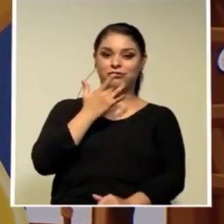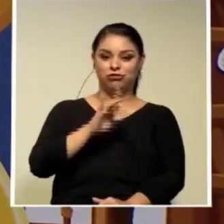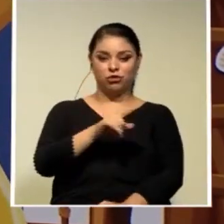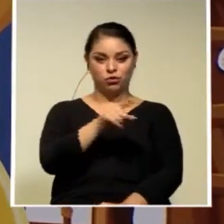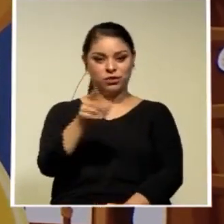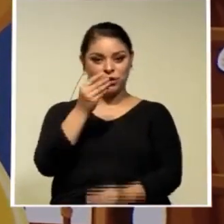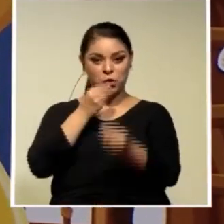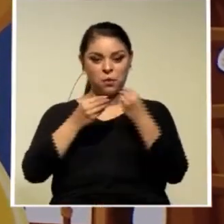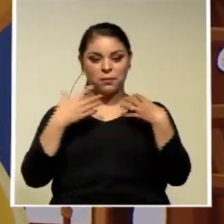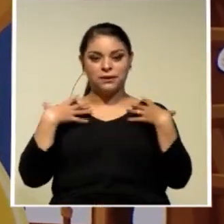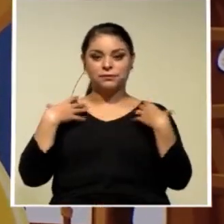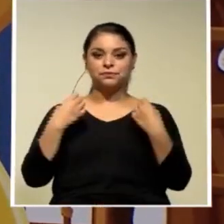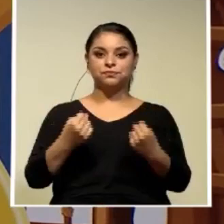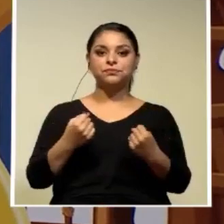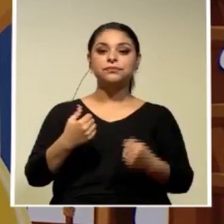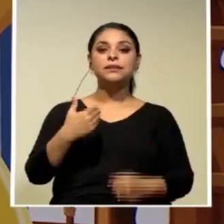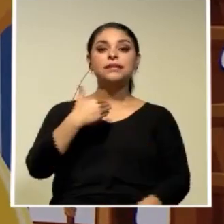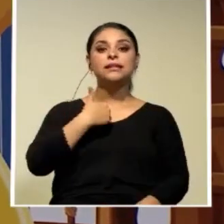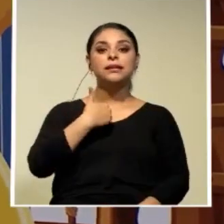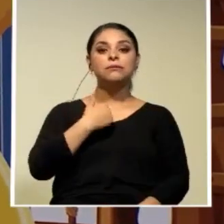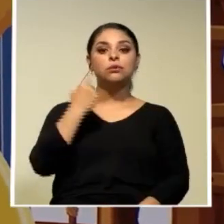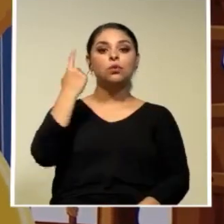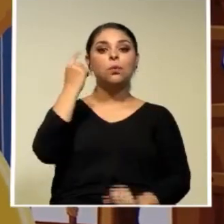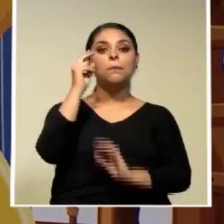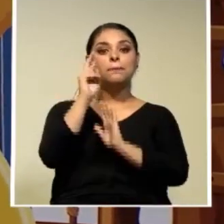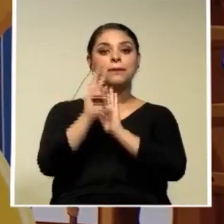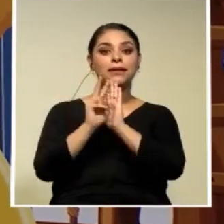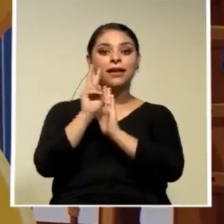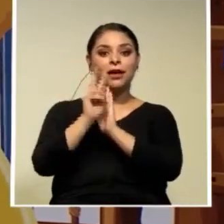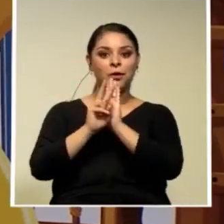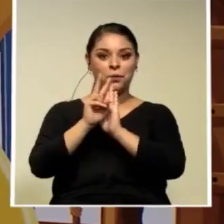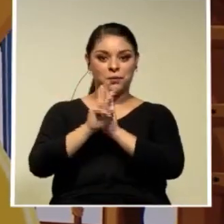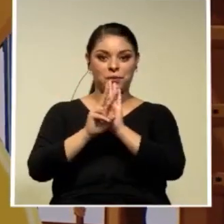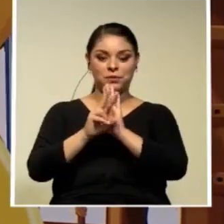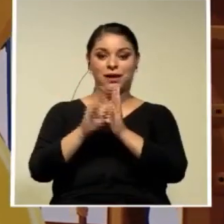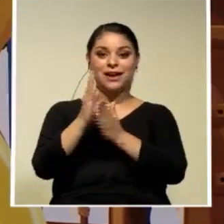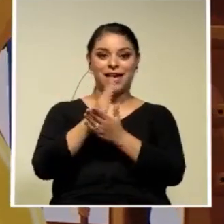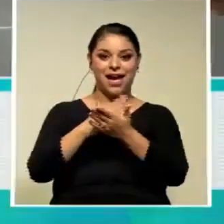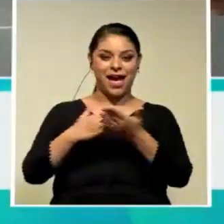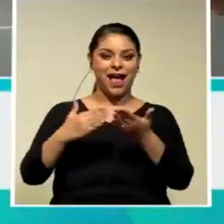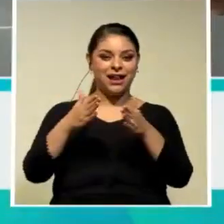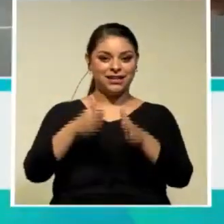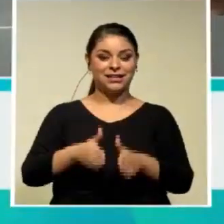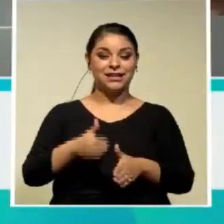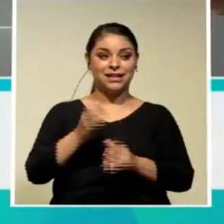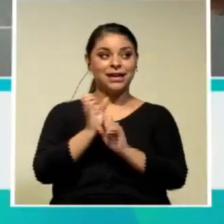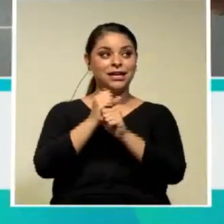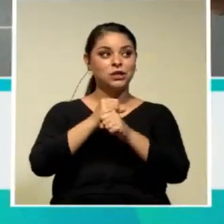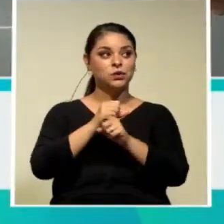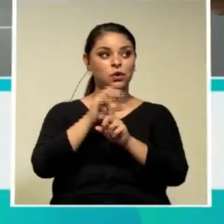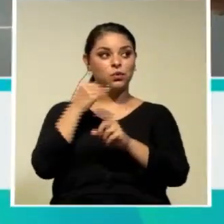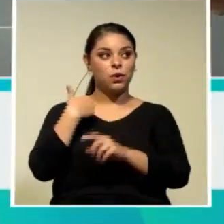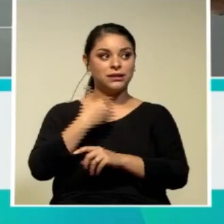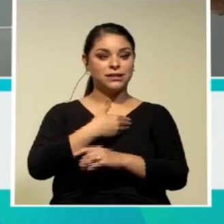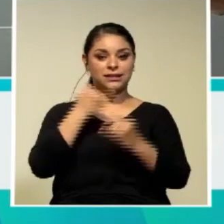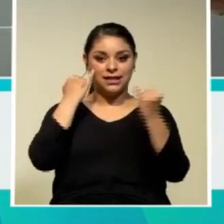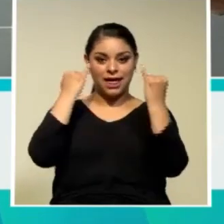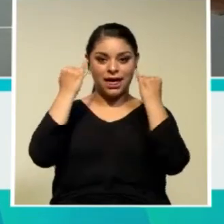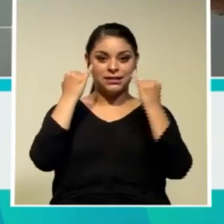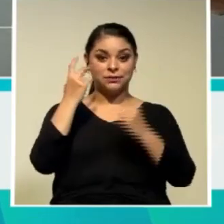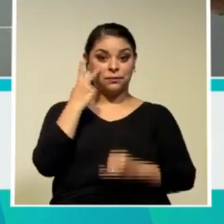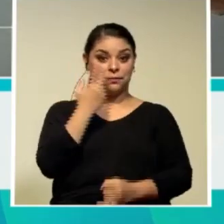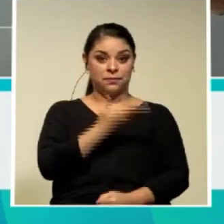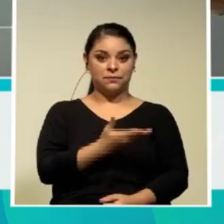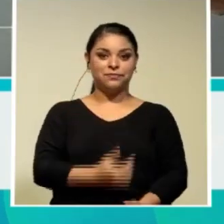muy sano. Y tenemos un video de alguien que ya siguió nuestras ideas. Vamos a verlo allá. Vamos a verlo. ¡Vea! ¡Vea!